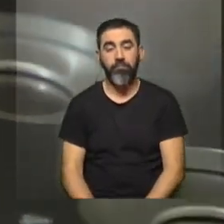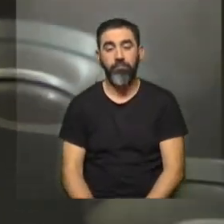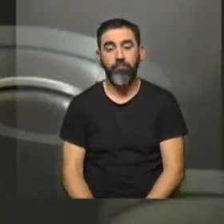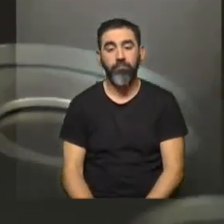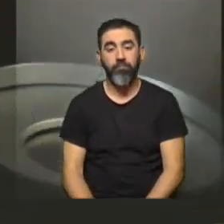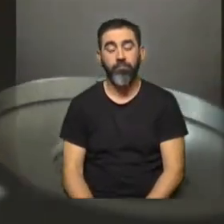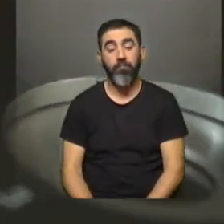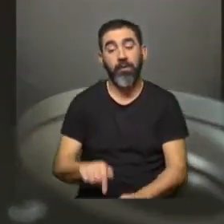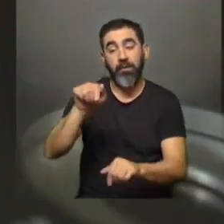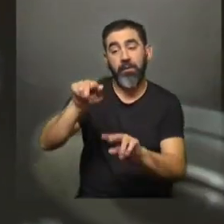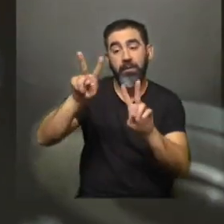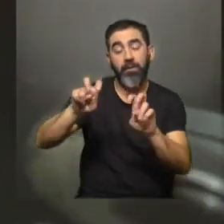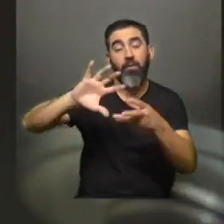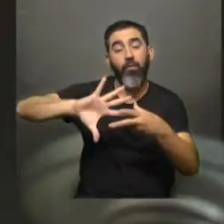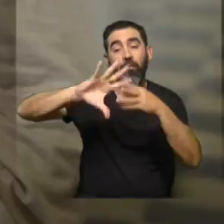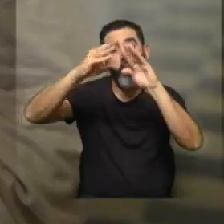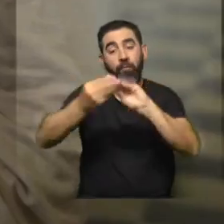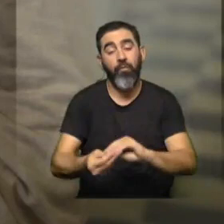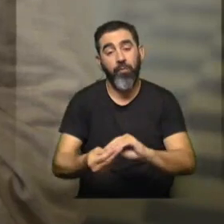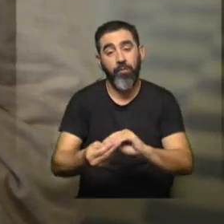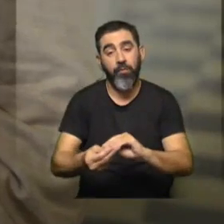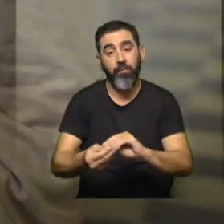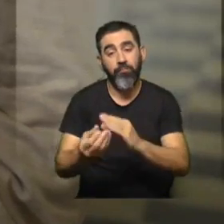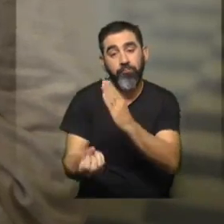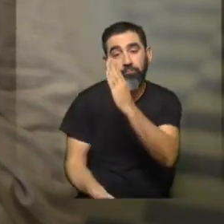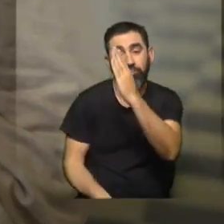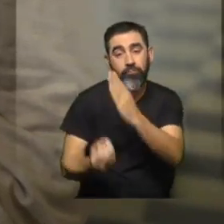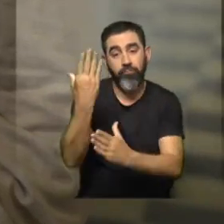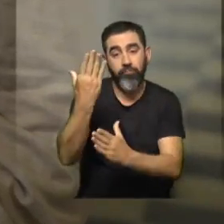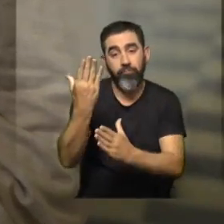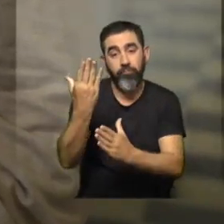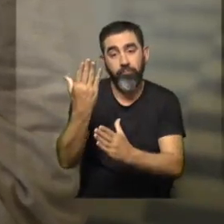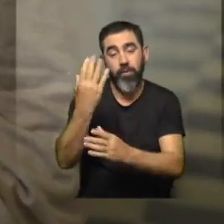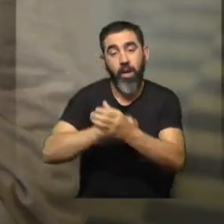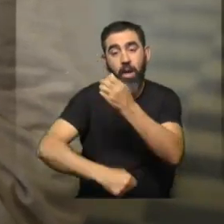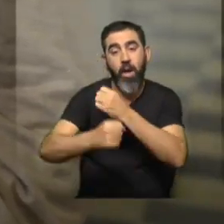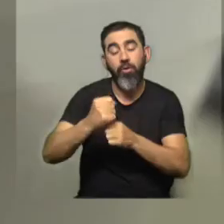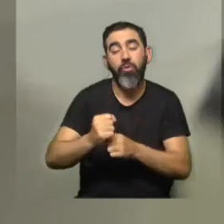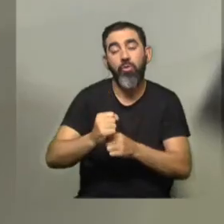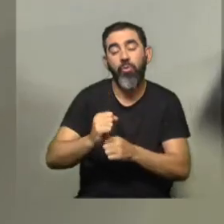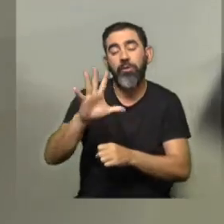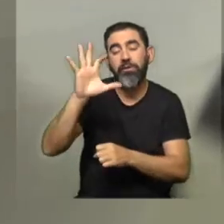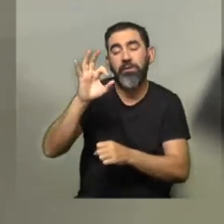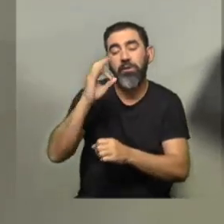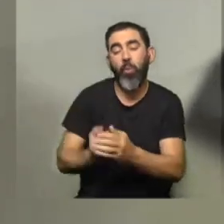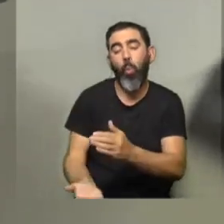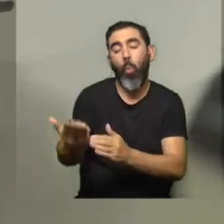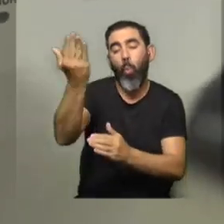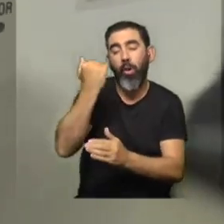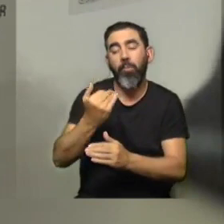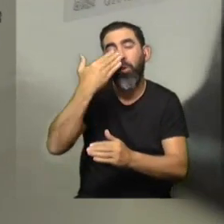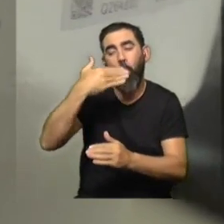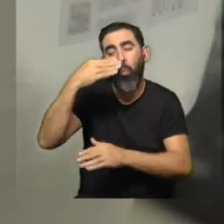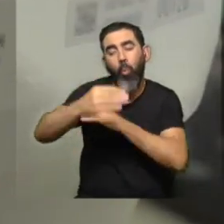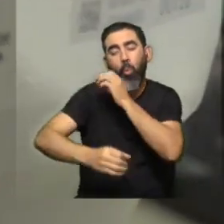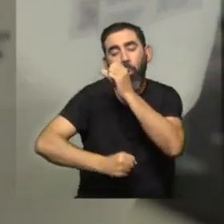La arqueometría es una disciplina que surge a partir de los años 50. Lo que pasa es que en estos últimos